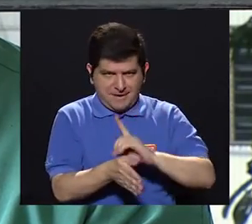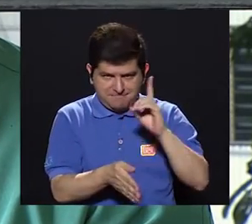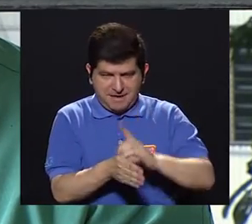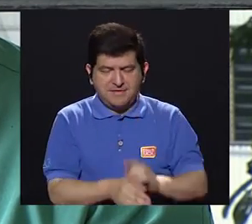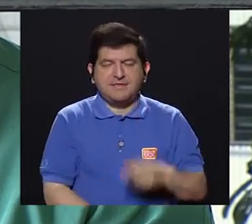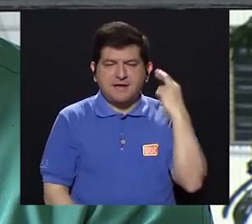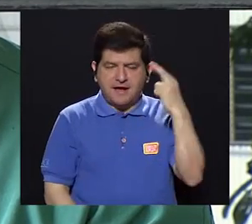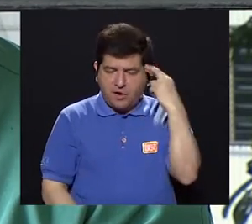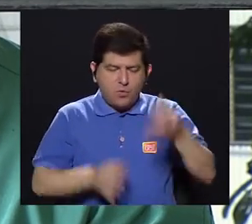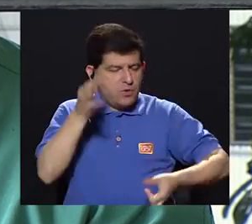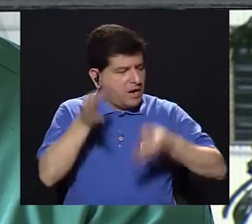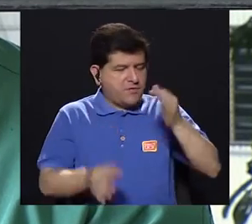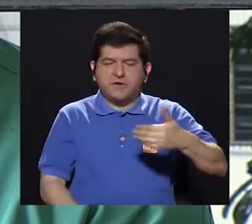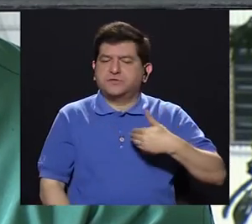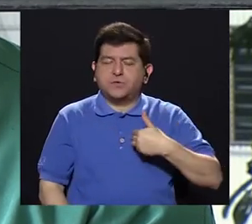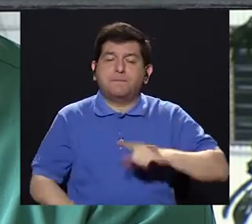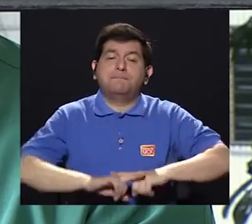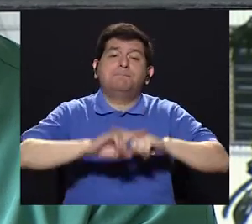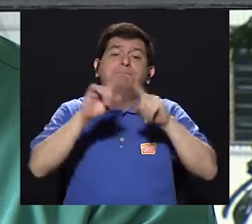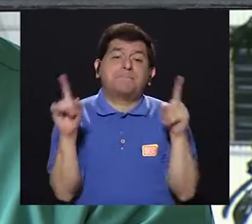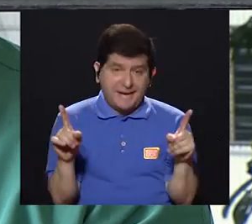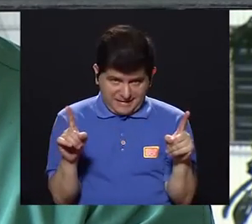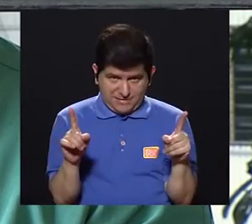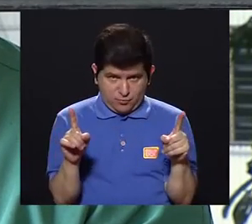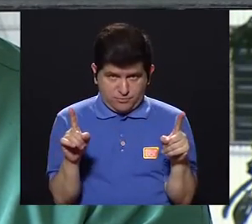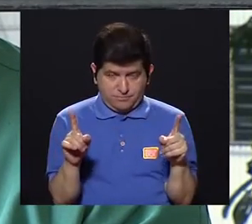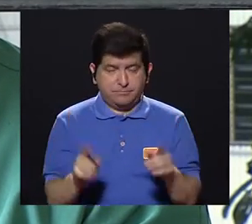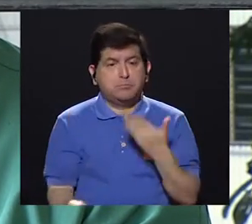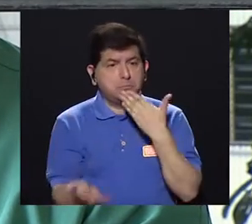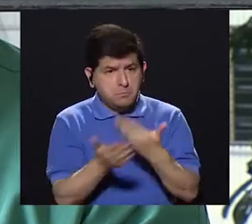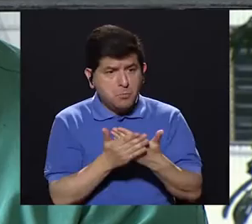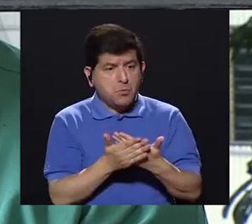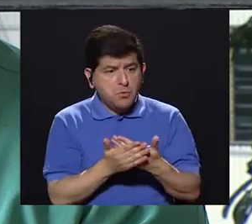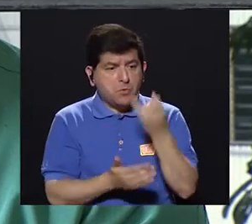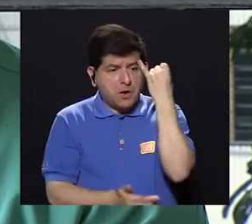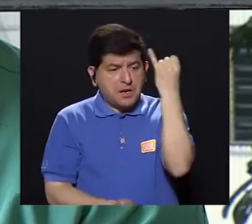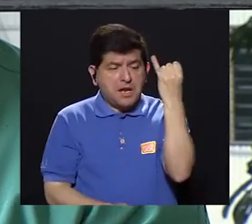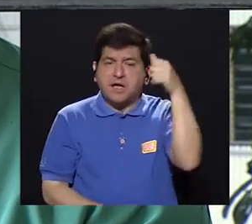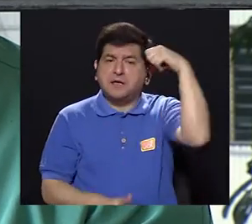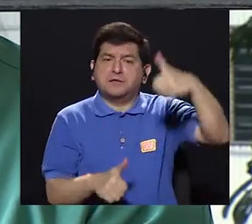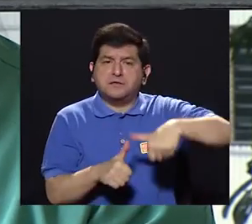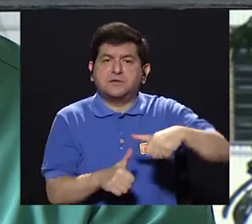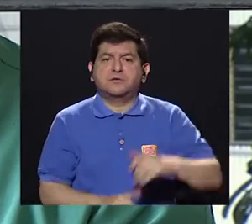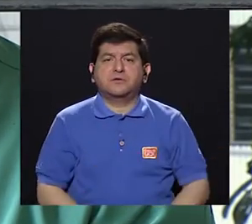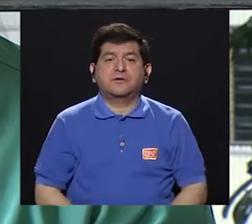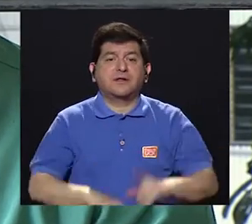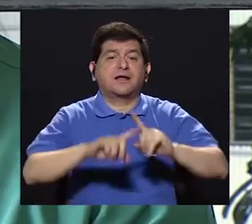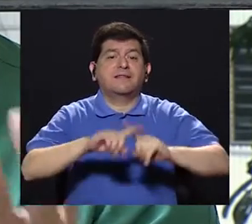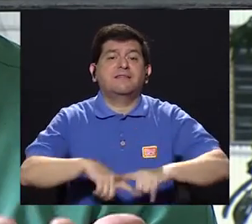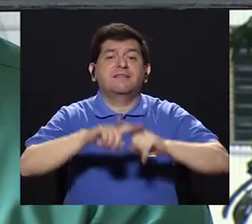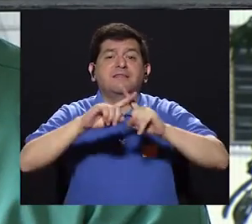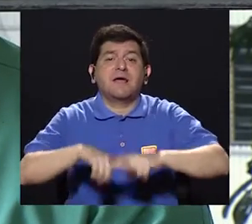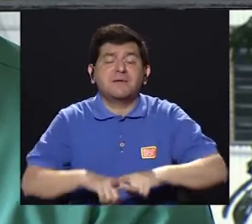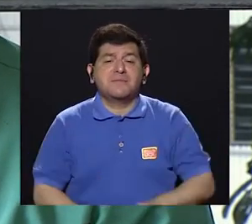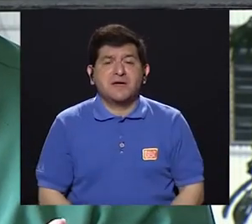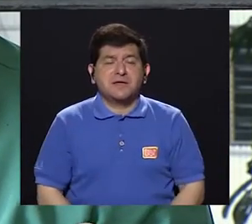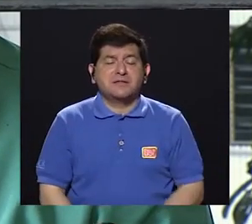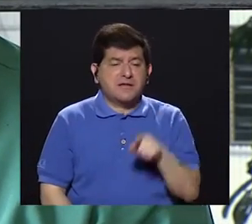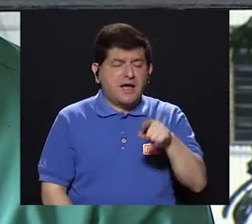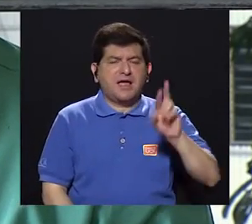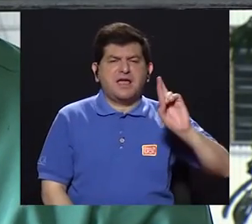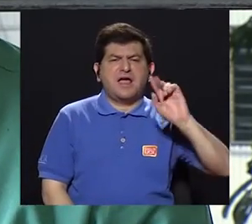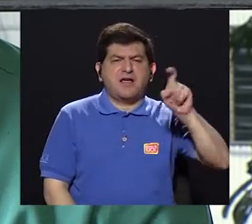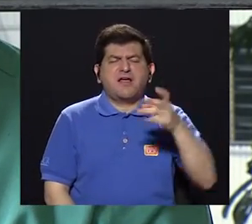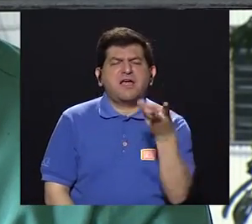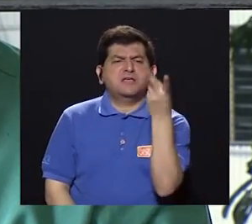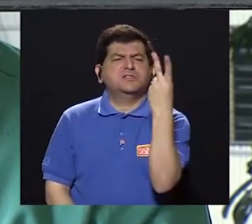que está justificada, ¿verdad? Sin embargo, pues es muy buen punto a tomar, en el sentido de que depende la dosis de